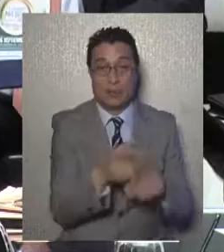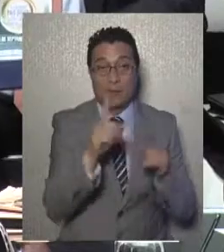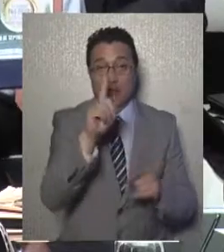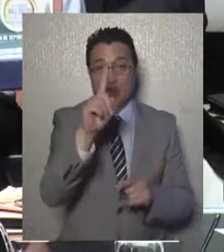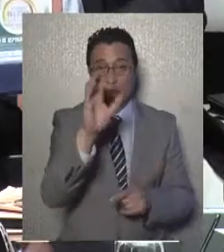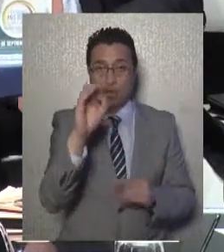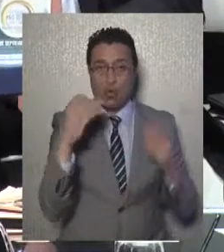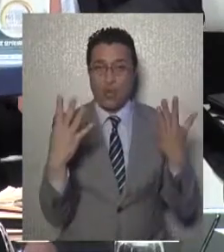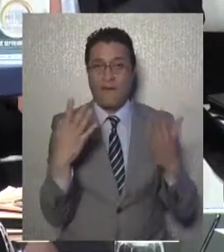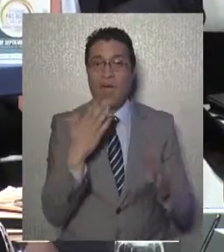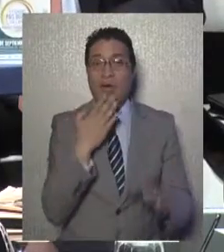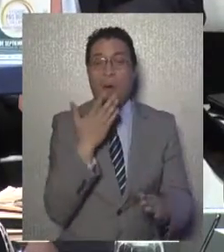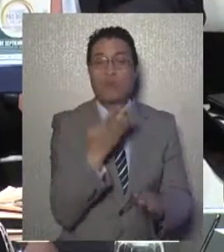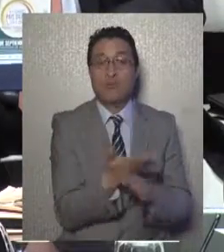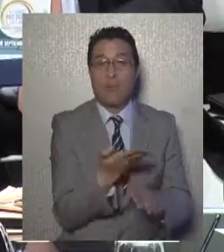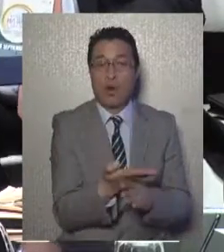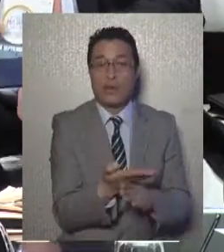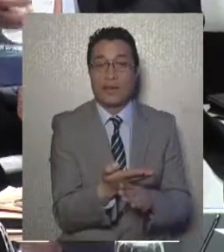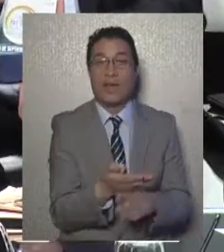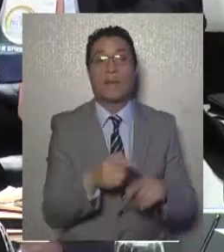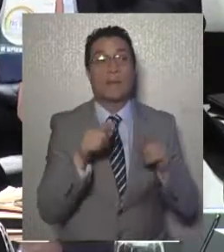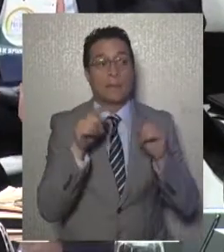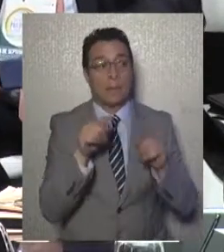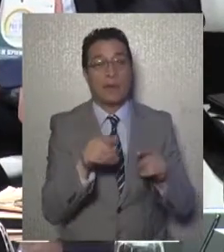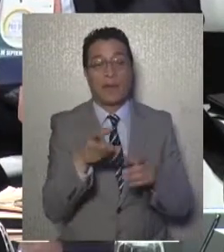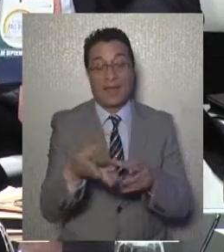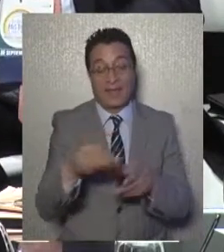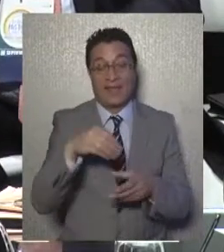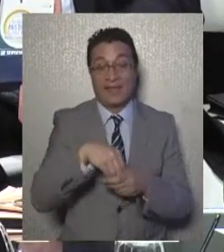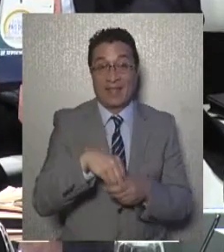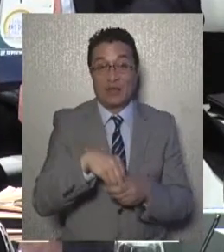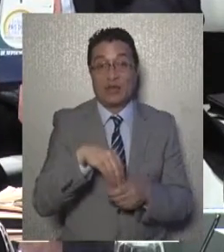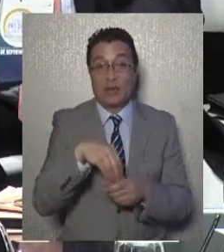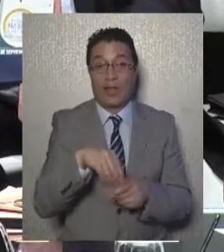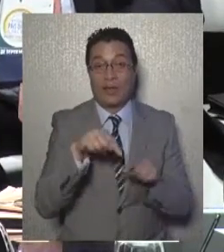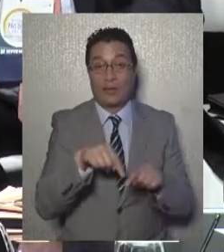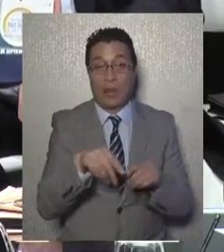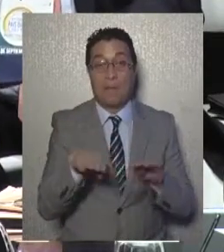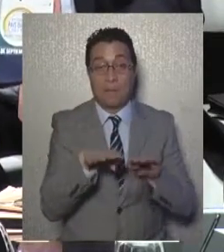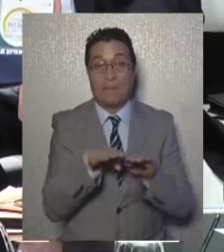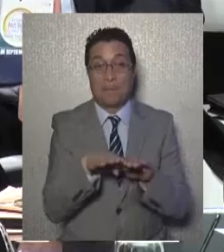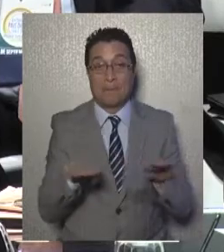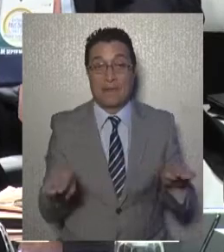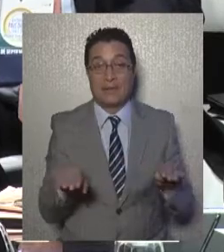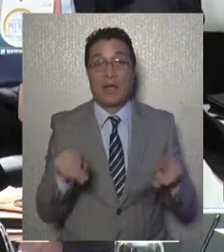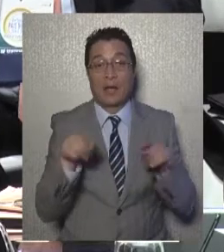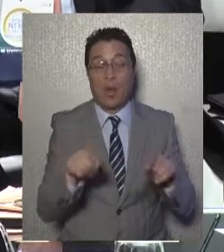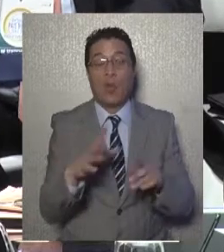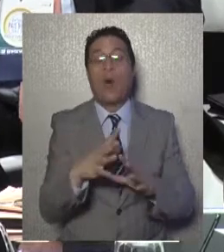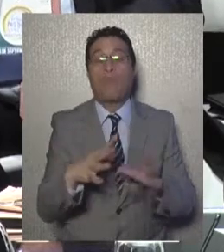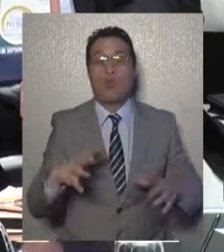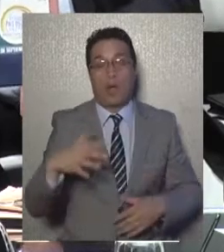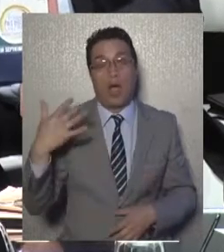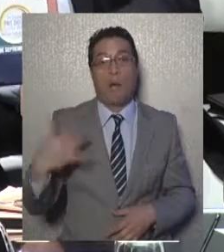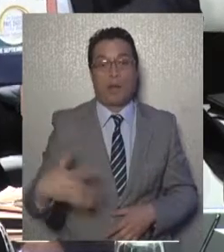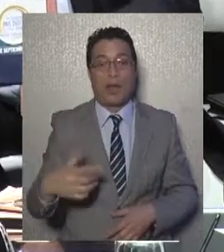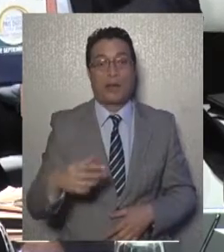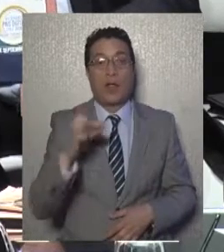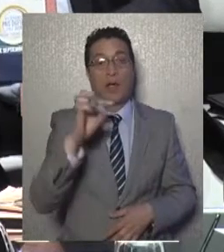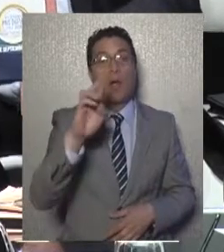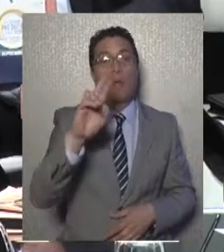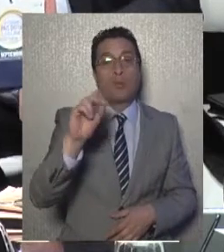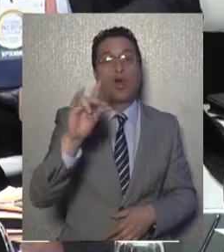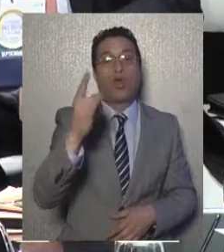109 propuestas, y dentro de esa mesa, una muy importante era la